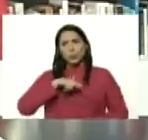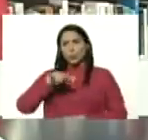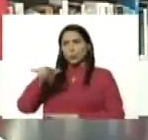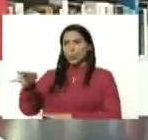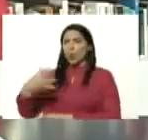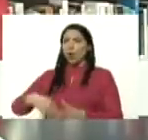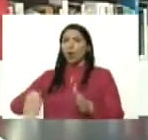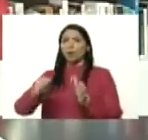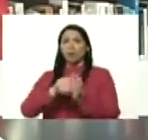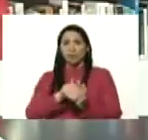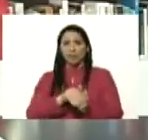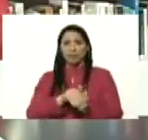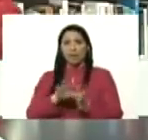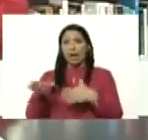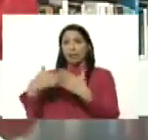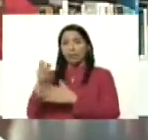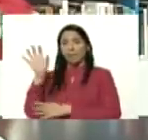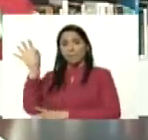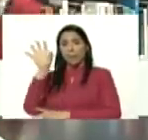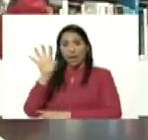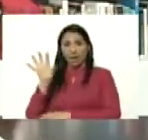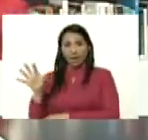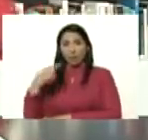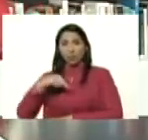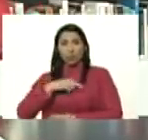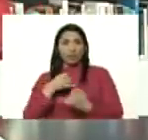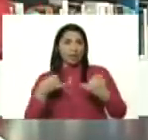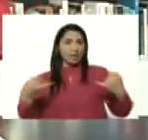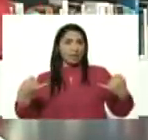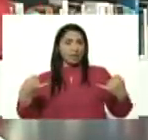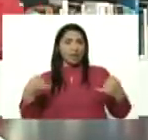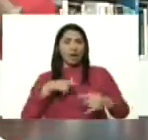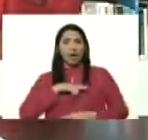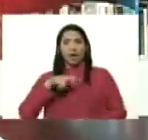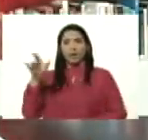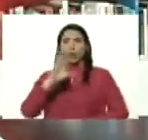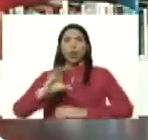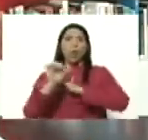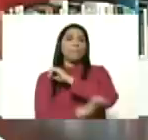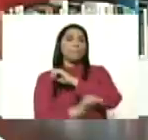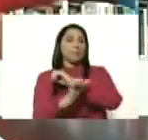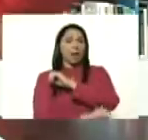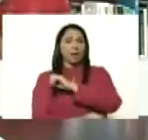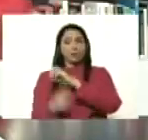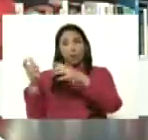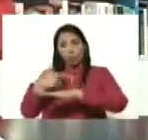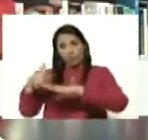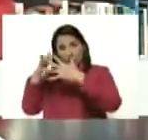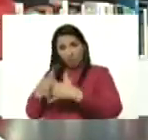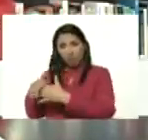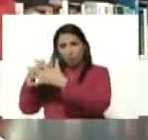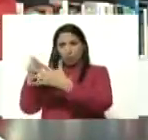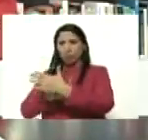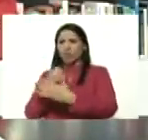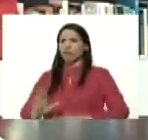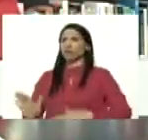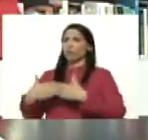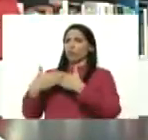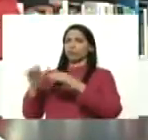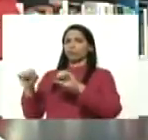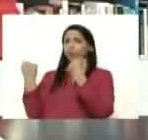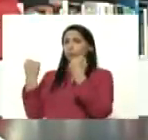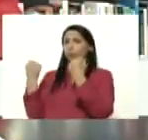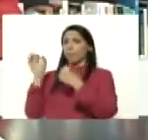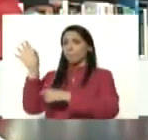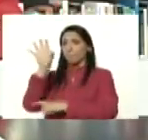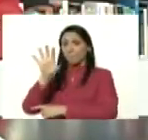vez. Lo que pasa es que nuestra línea aérea con Viasa, el gobierno de Estados Unidos la sancionó y estos